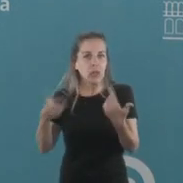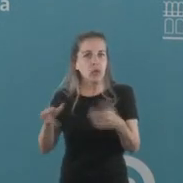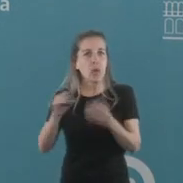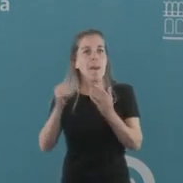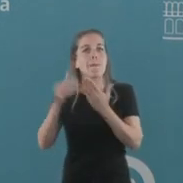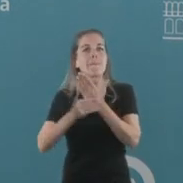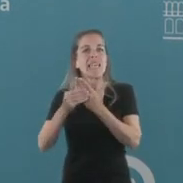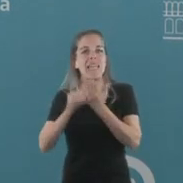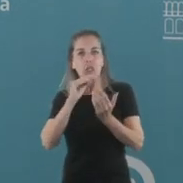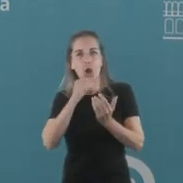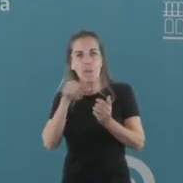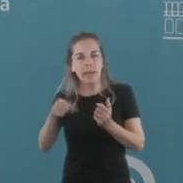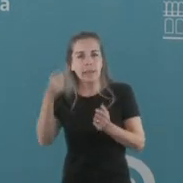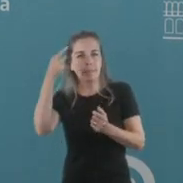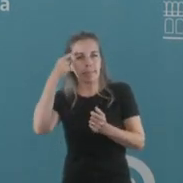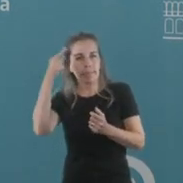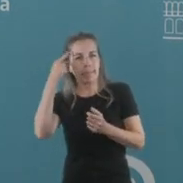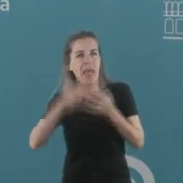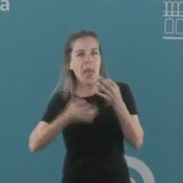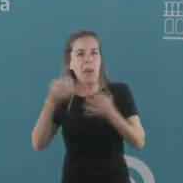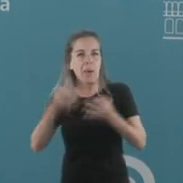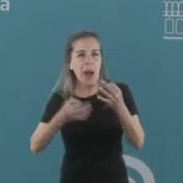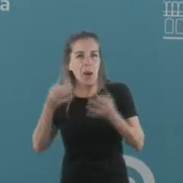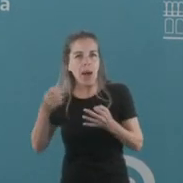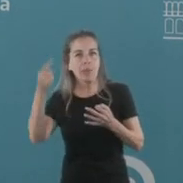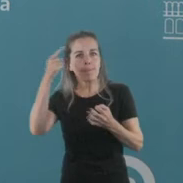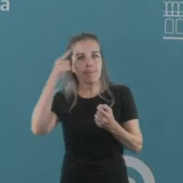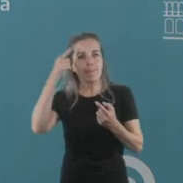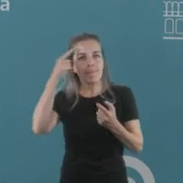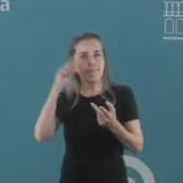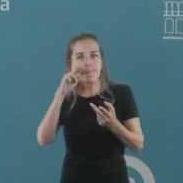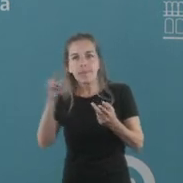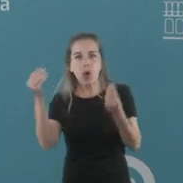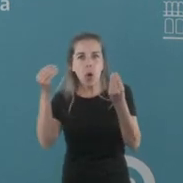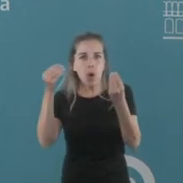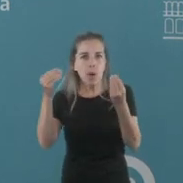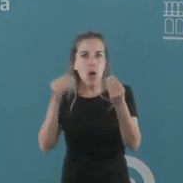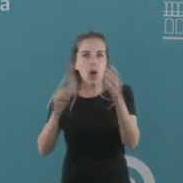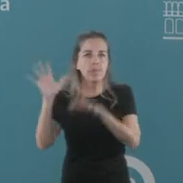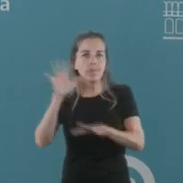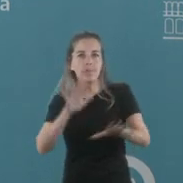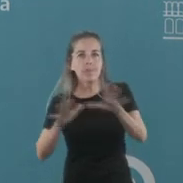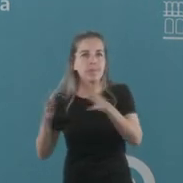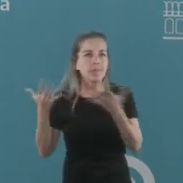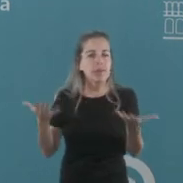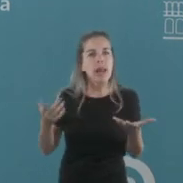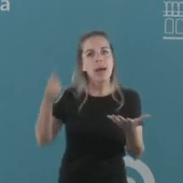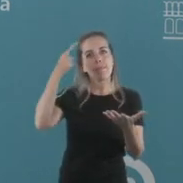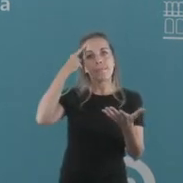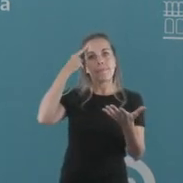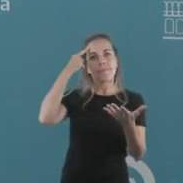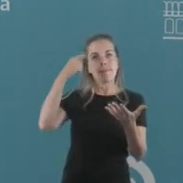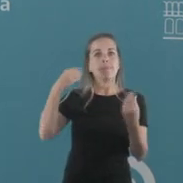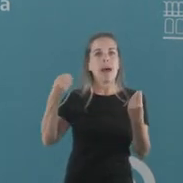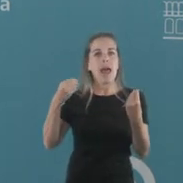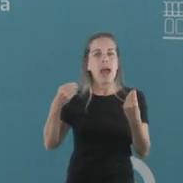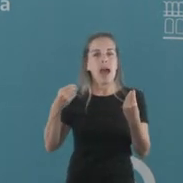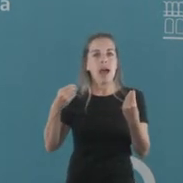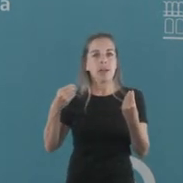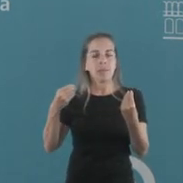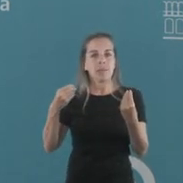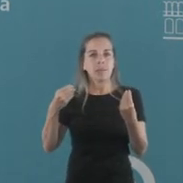por supuesto, viendo, contemplando y organizando la diferente proyección en los diferentes sectores para